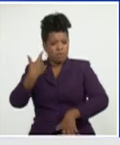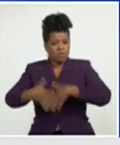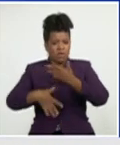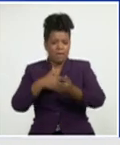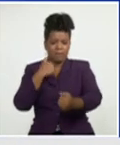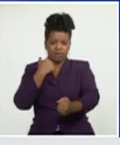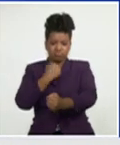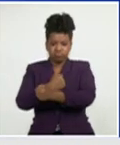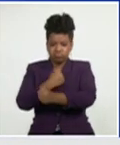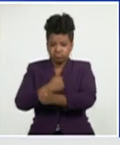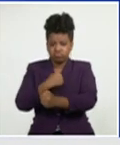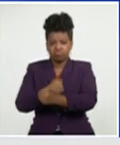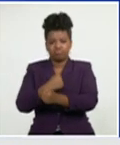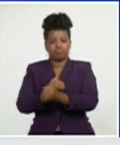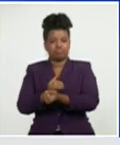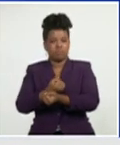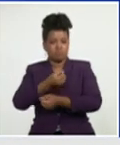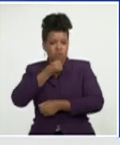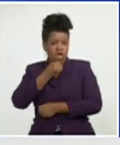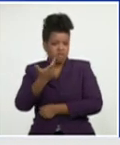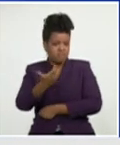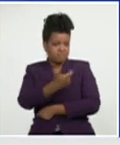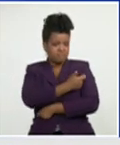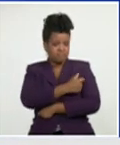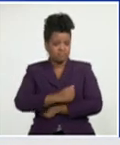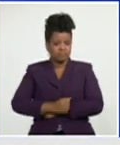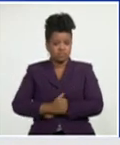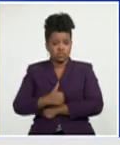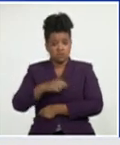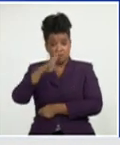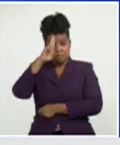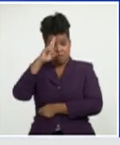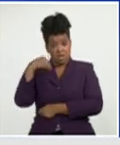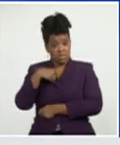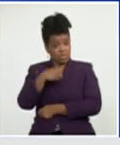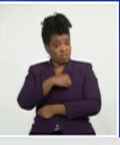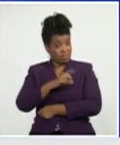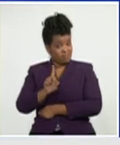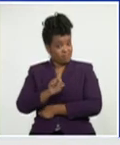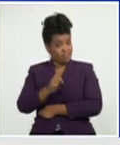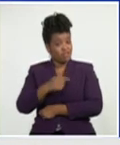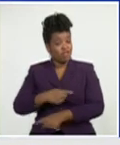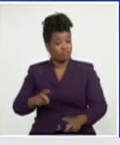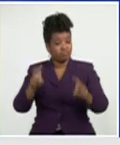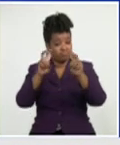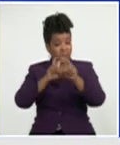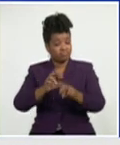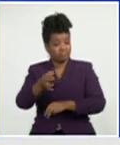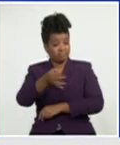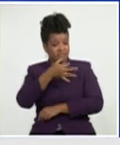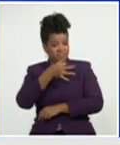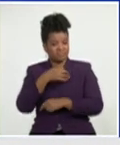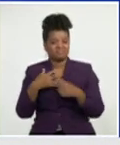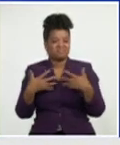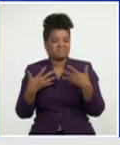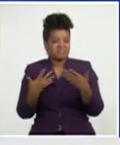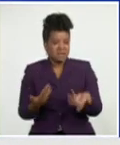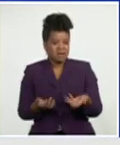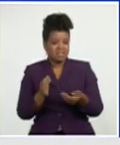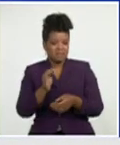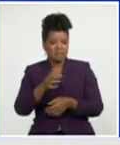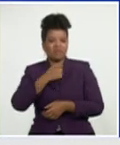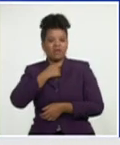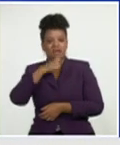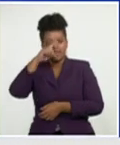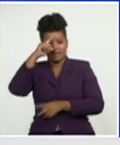ver, no soy médico, por tanto este tipo de preguntas muy médicas siempre trato de... Sí, claro. Trato de... ¿Qué ocurre con los esteroides? Con los esteroides ocurre